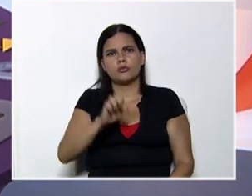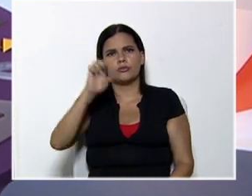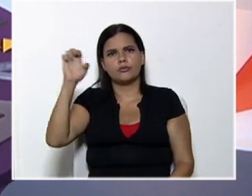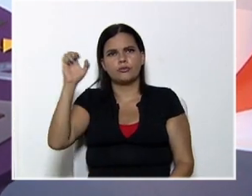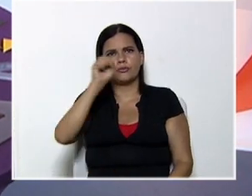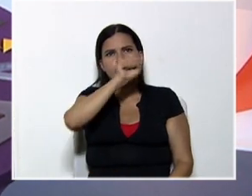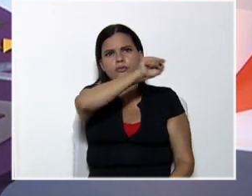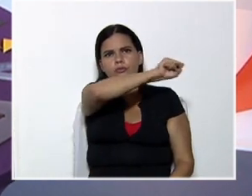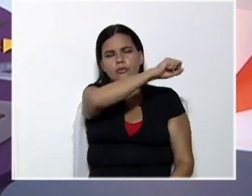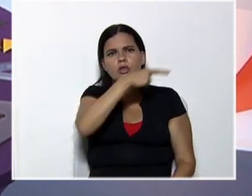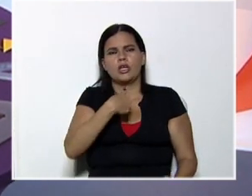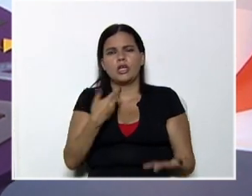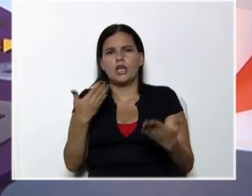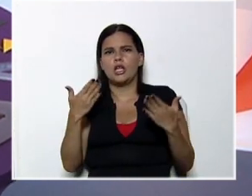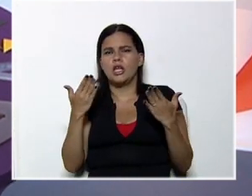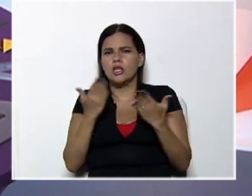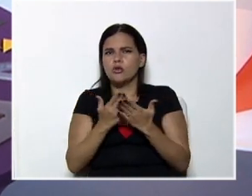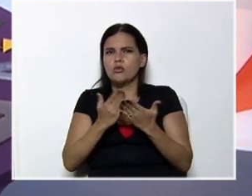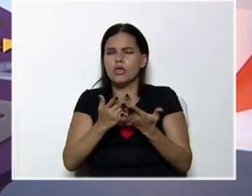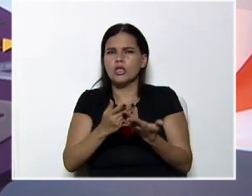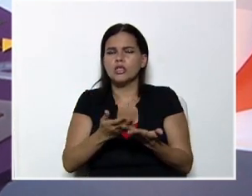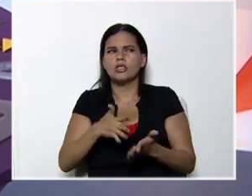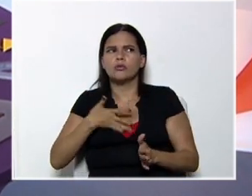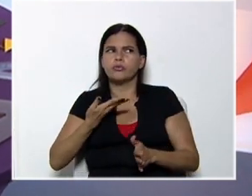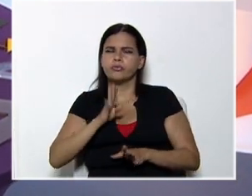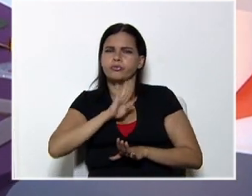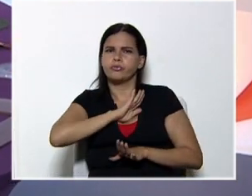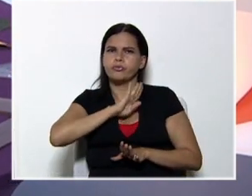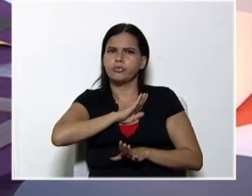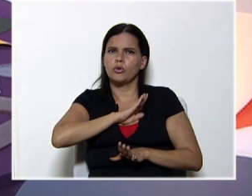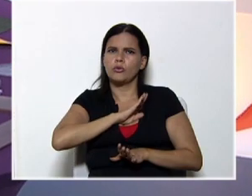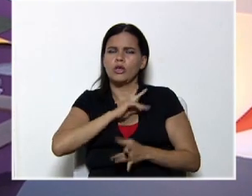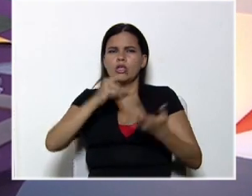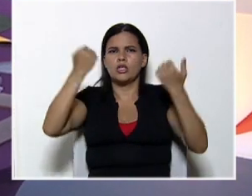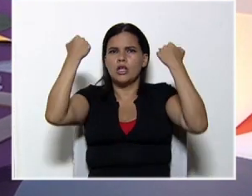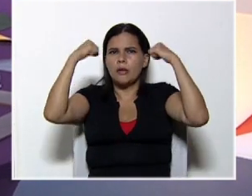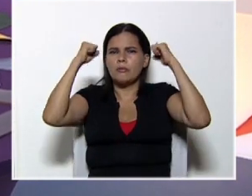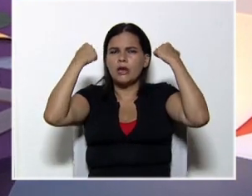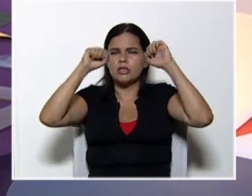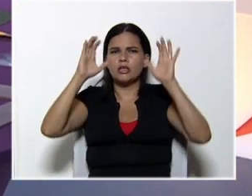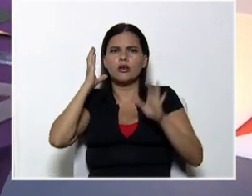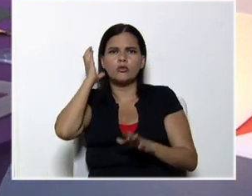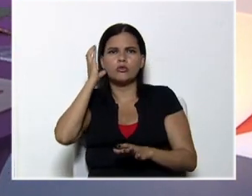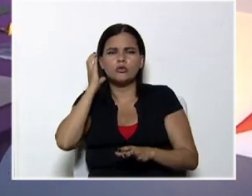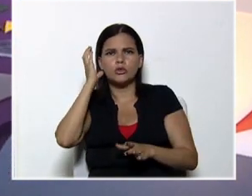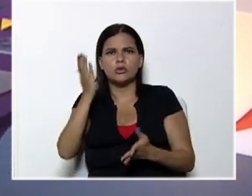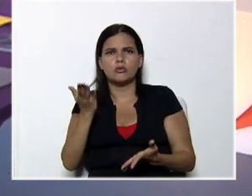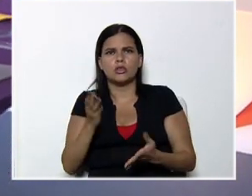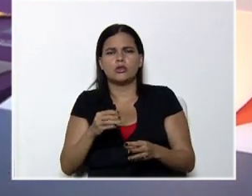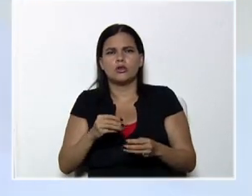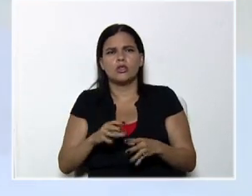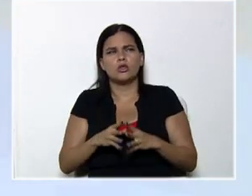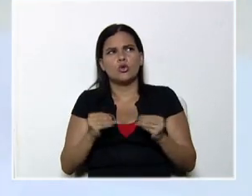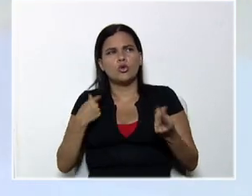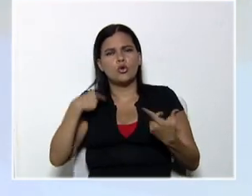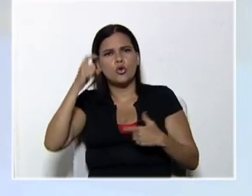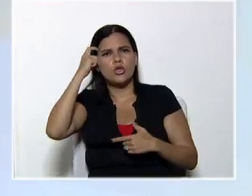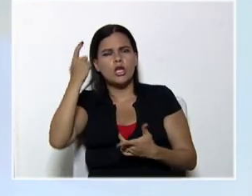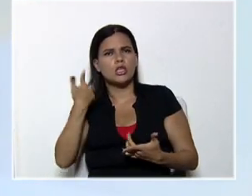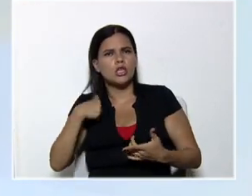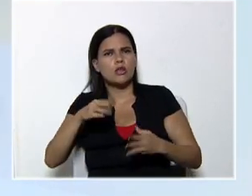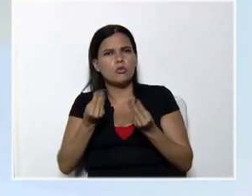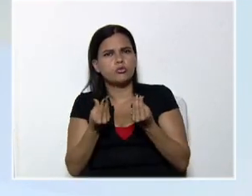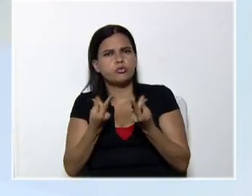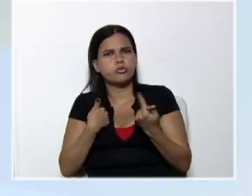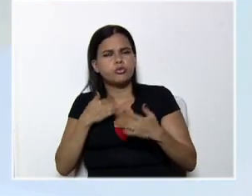que el estudiante se pueda apropiar del conocimiento desde la práctica diaria. Tenemos muchos ejemplos, vamos a verlos